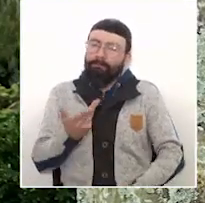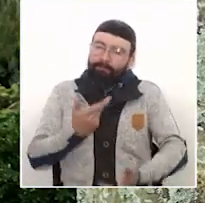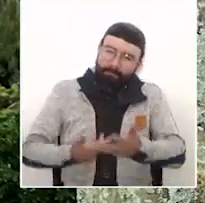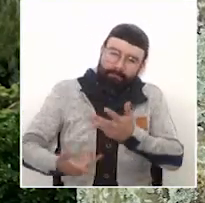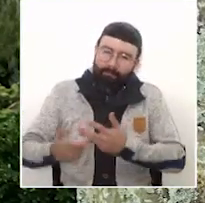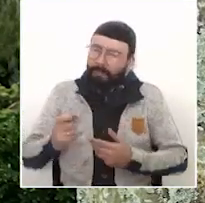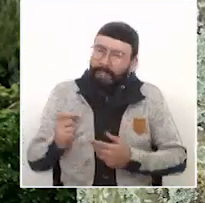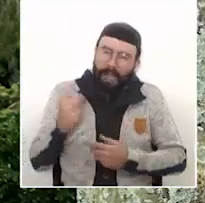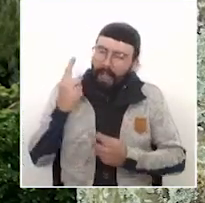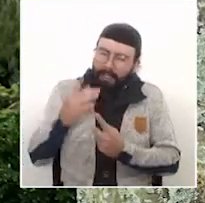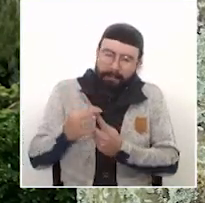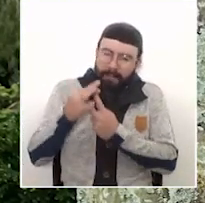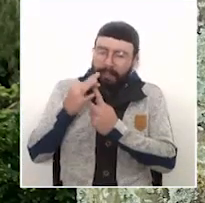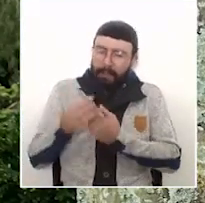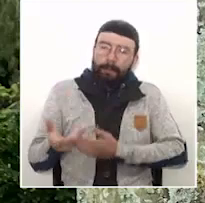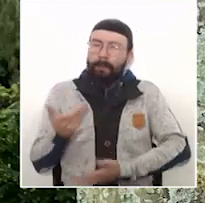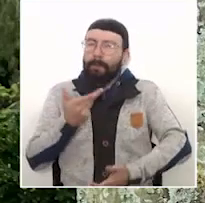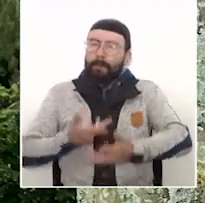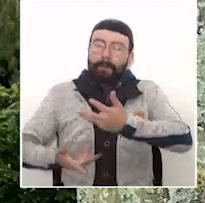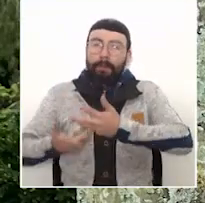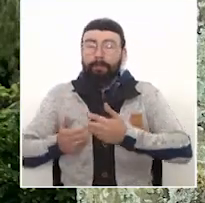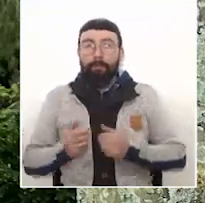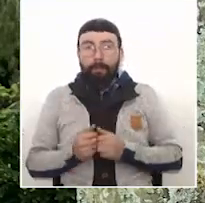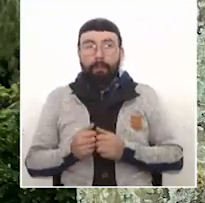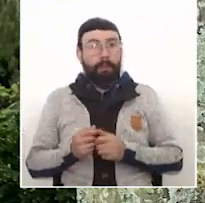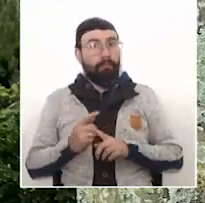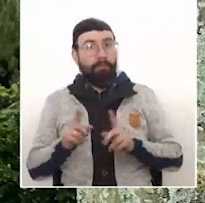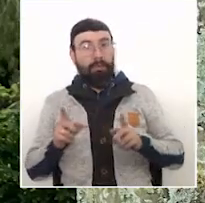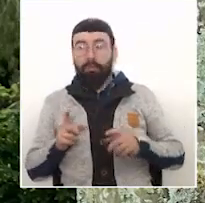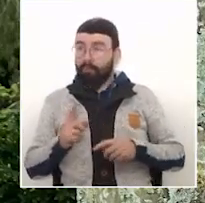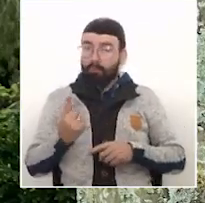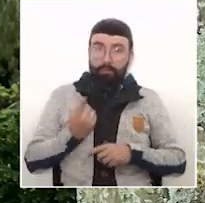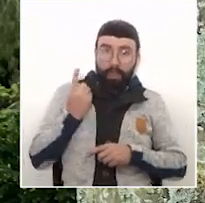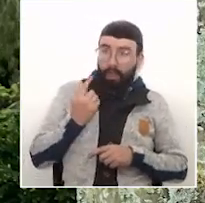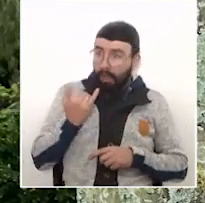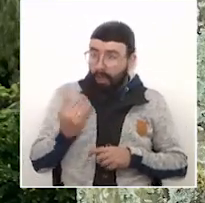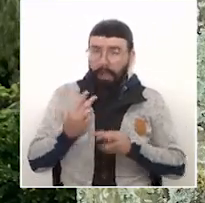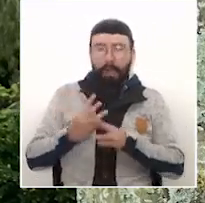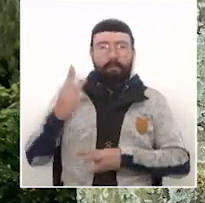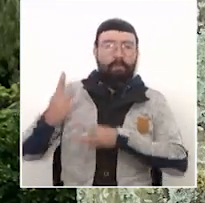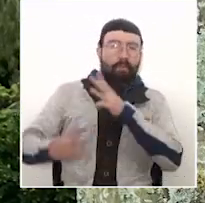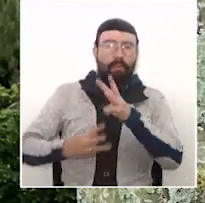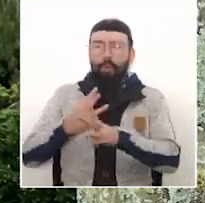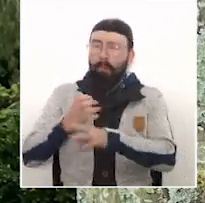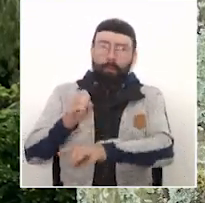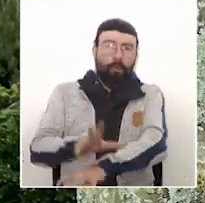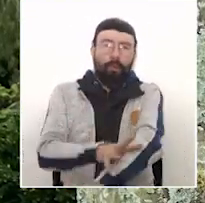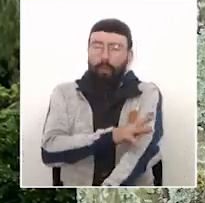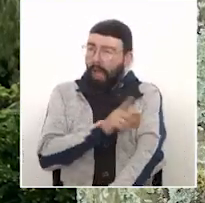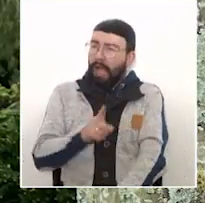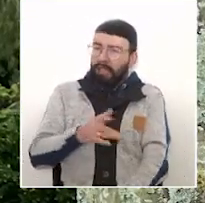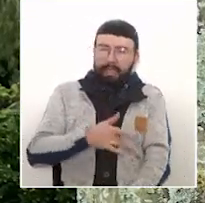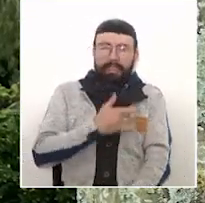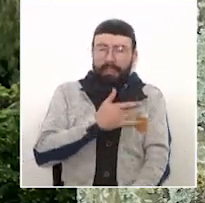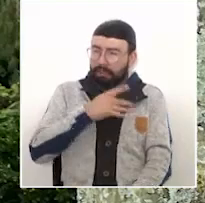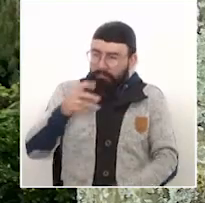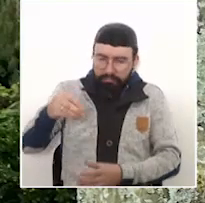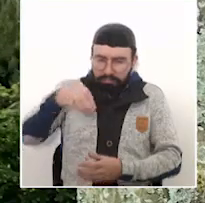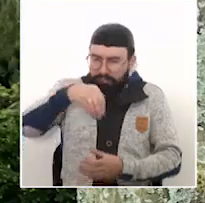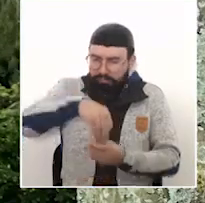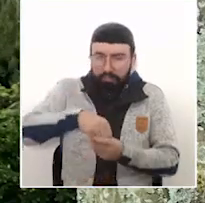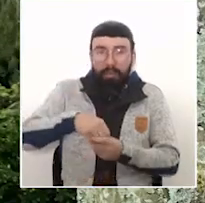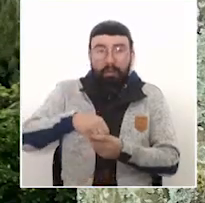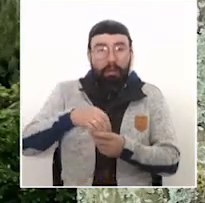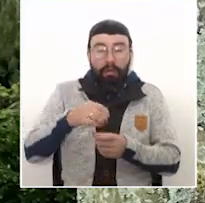manera. Pero no solamente las emociones, ese mundo emocional, ese mundo sentimental incide en